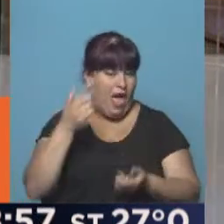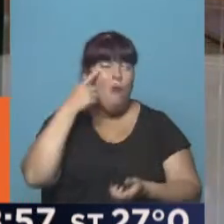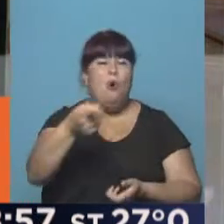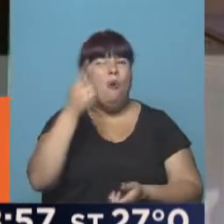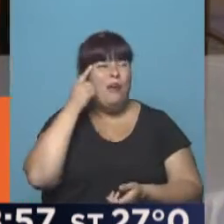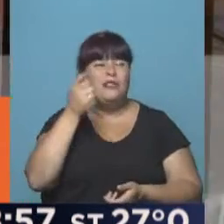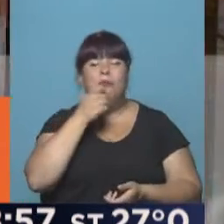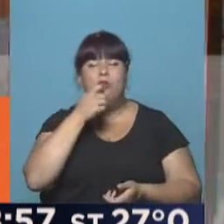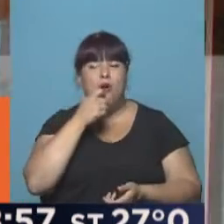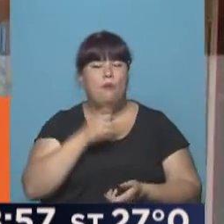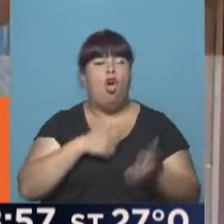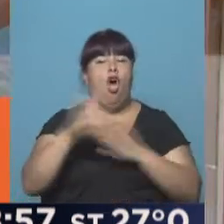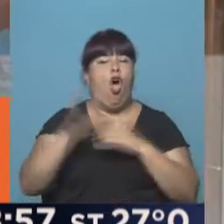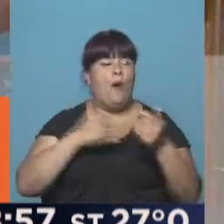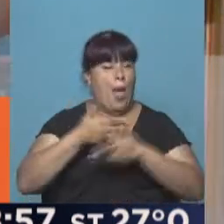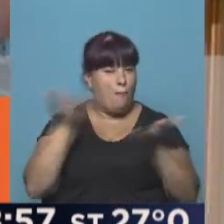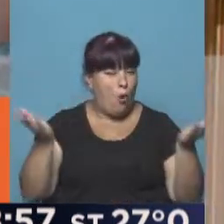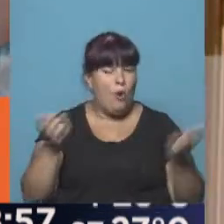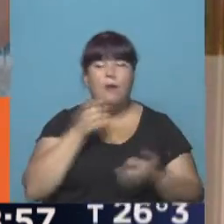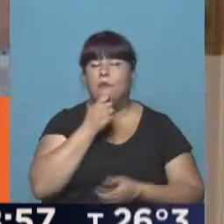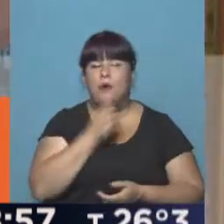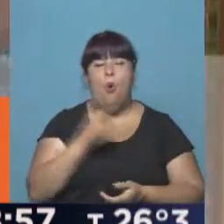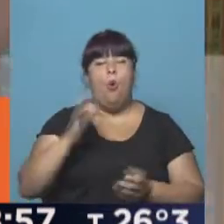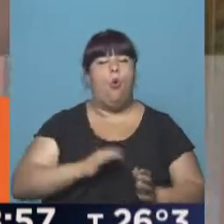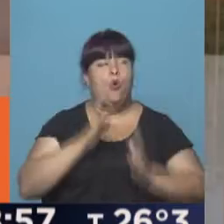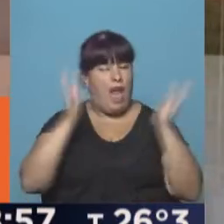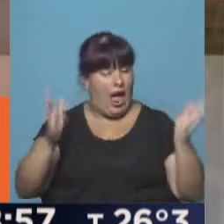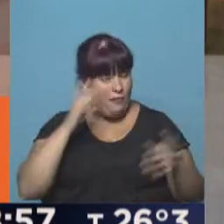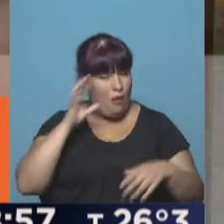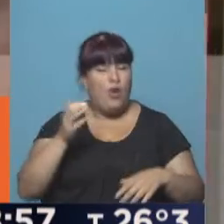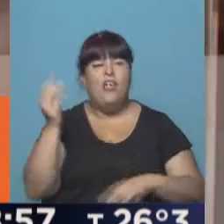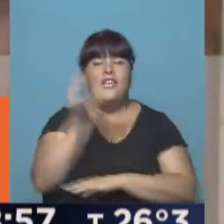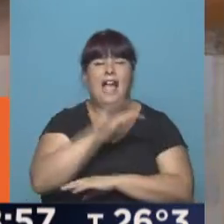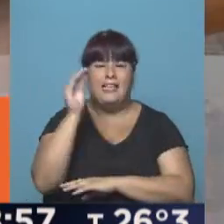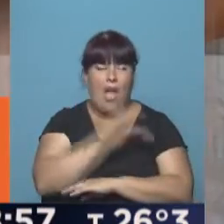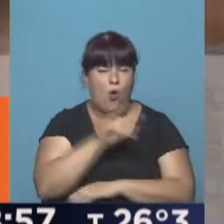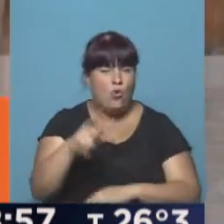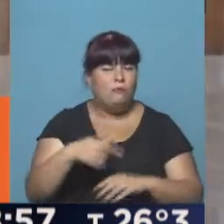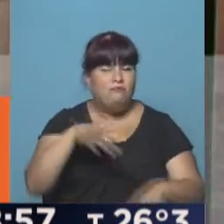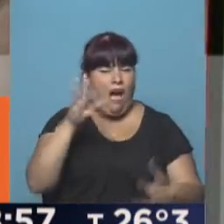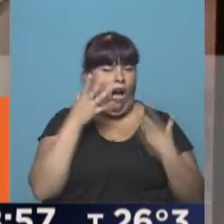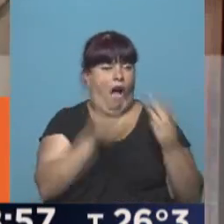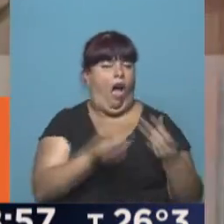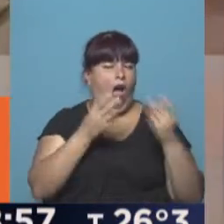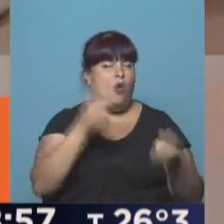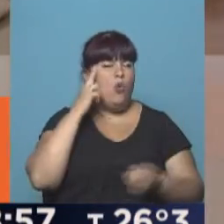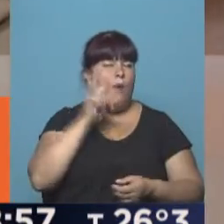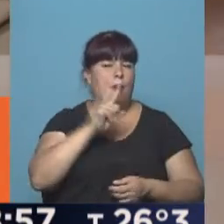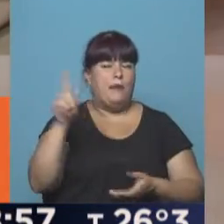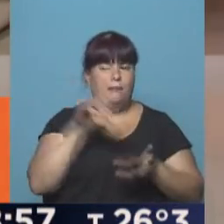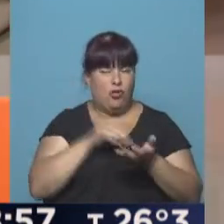que en obra pública en un año, recuerdo, Santa Cruz fue la más beneficiaria con 9.000